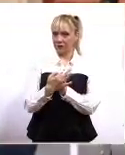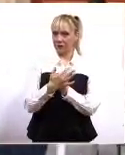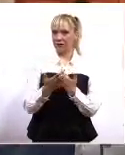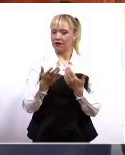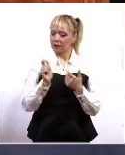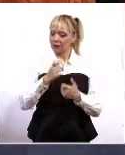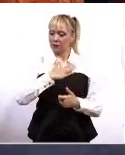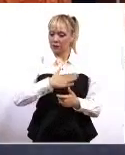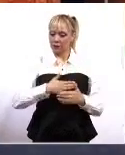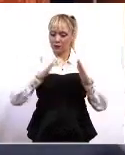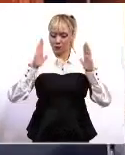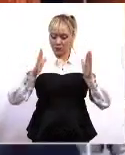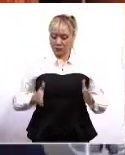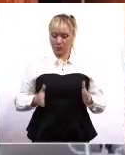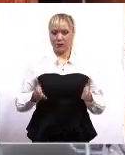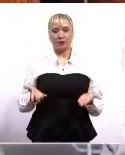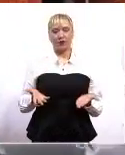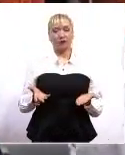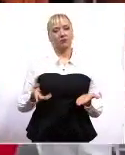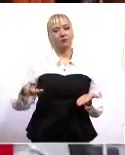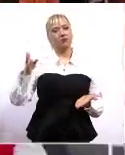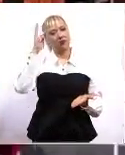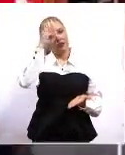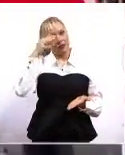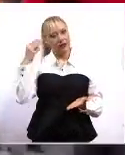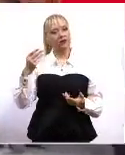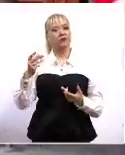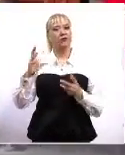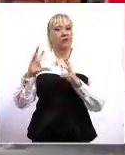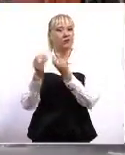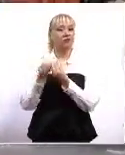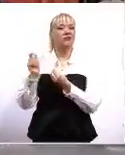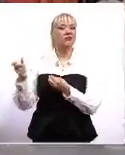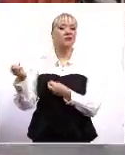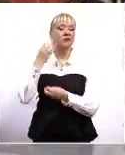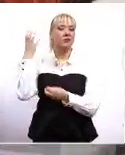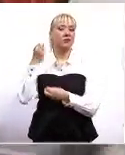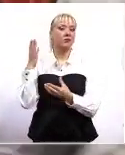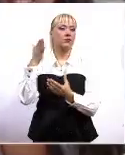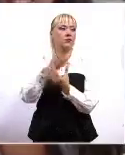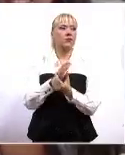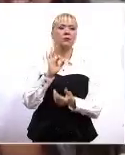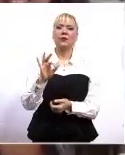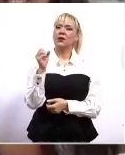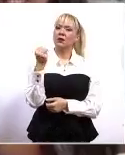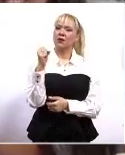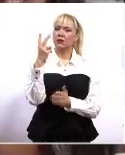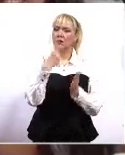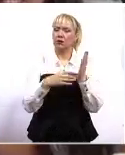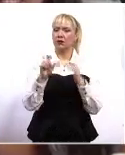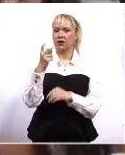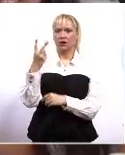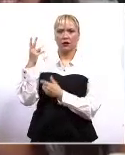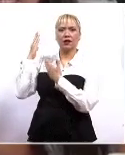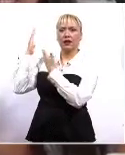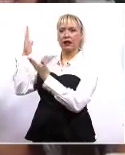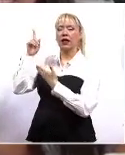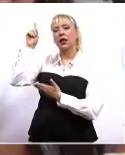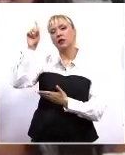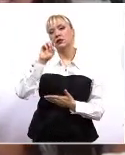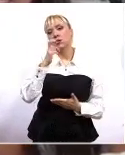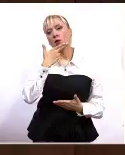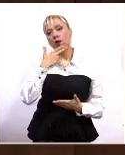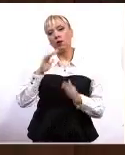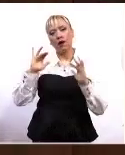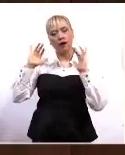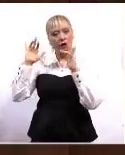diversos funcionarios públicos y legisladores, quienes participaron en un evento realizado en septiembre de 2022 en la ciudad de